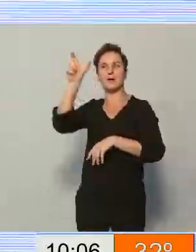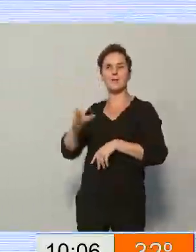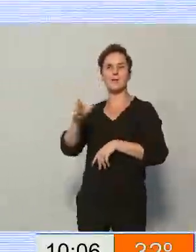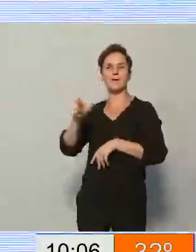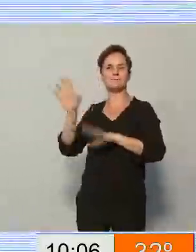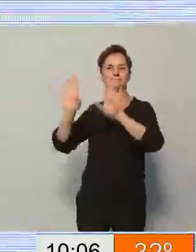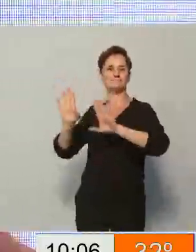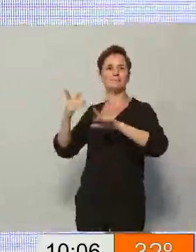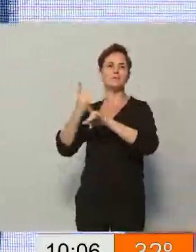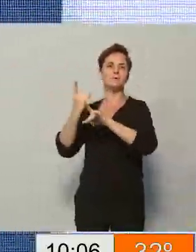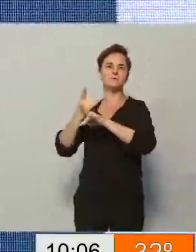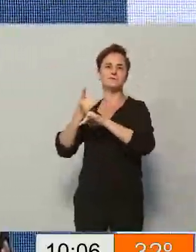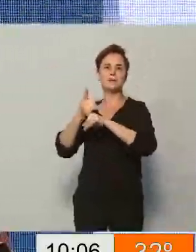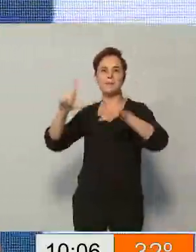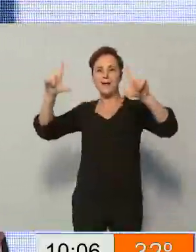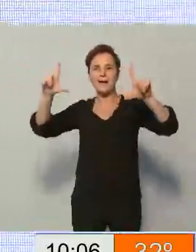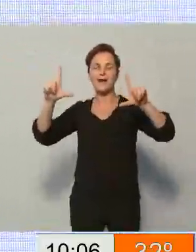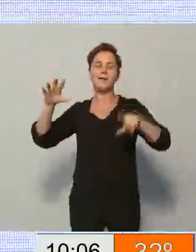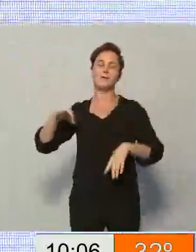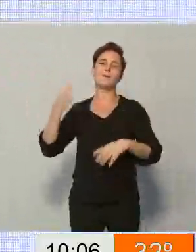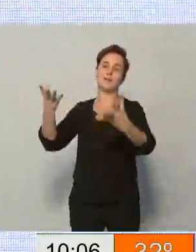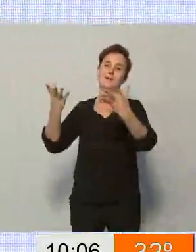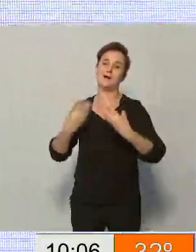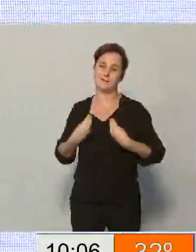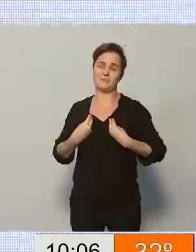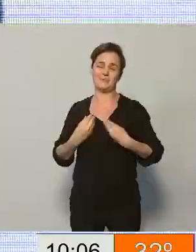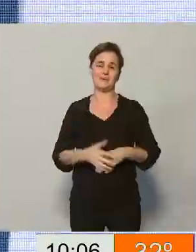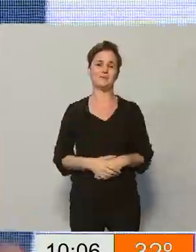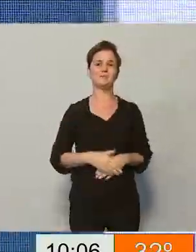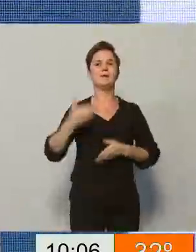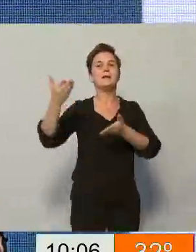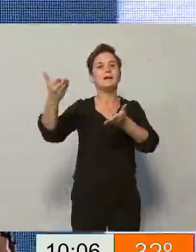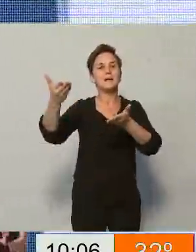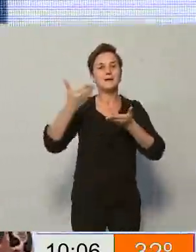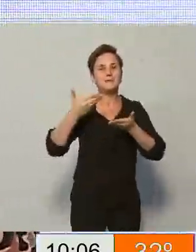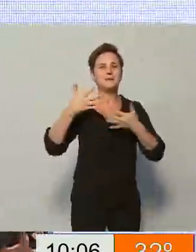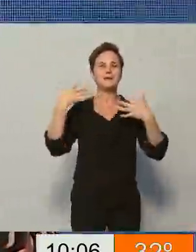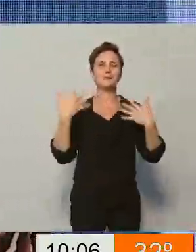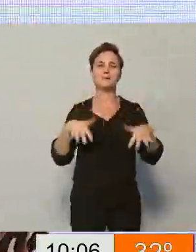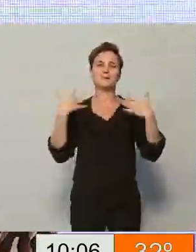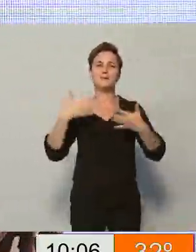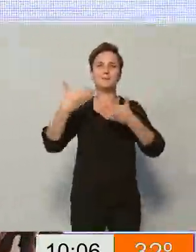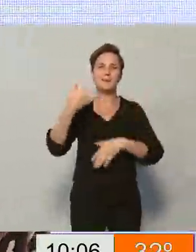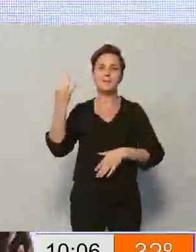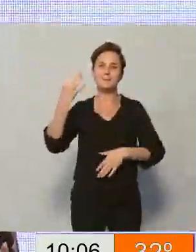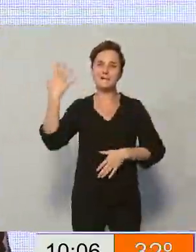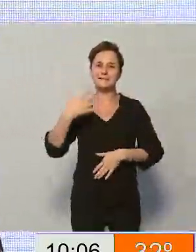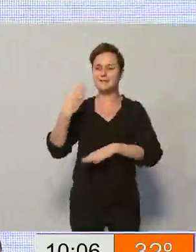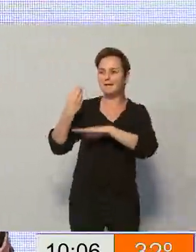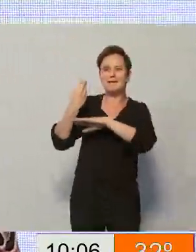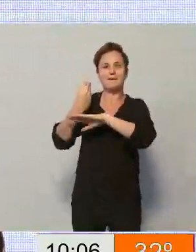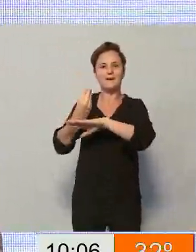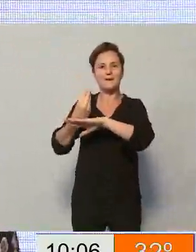nos sostiene los carteles y la vida. ¿Sí? Vamos a tener invitados, pero súper especiales,